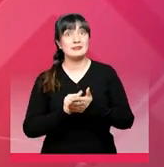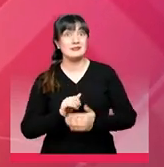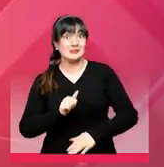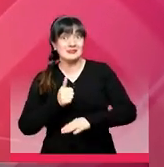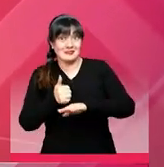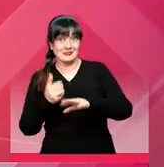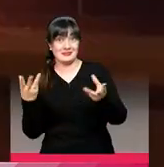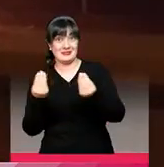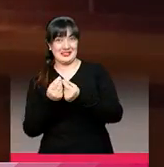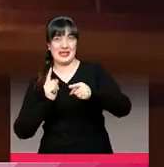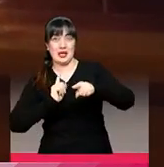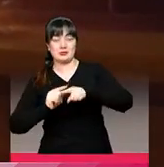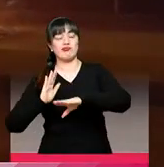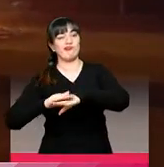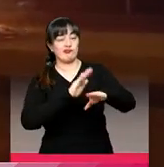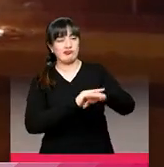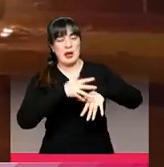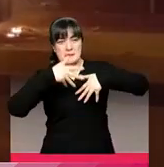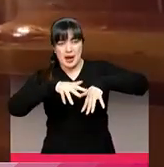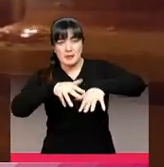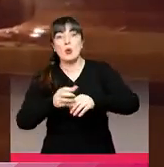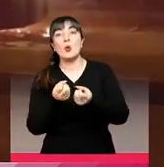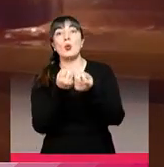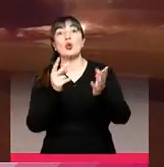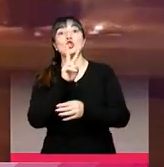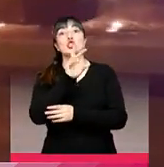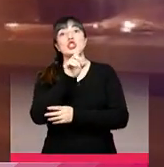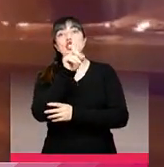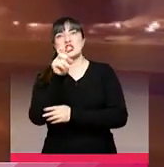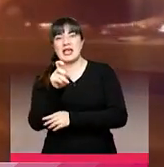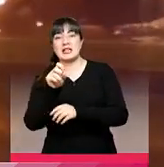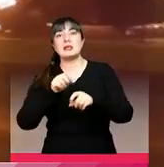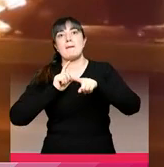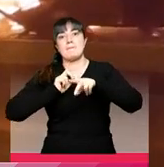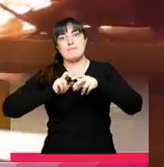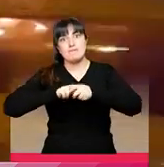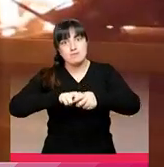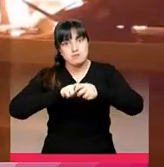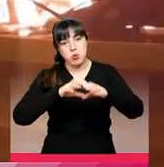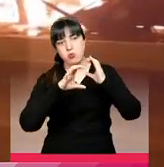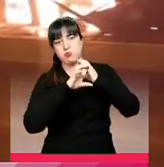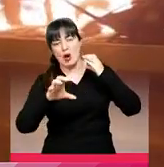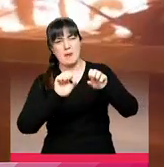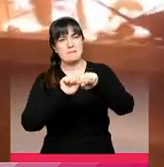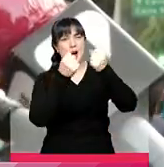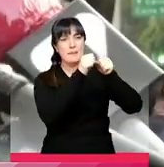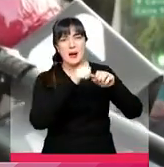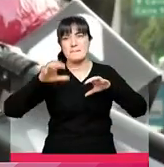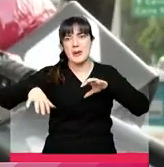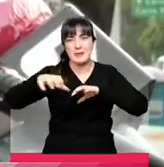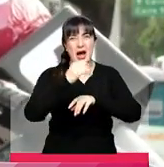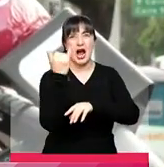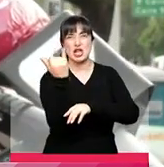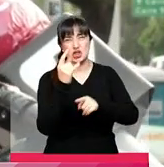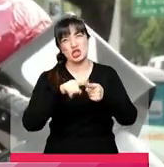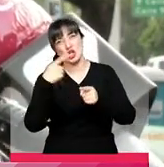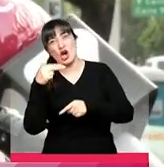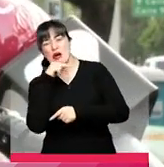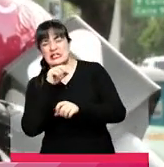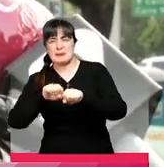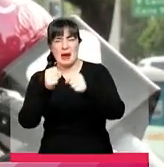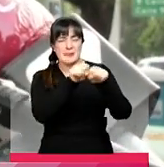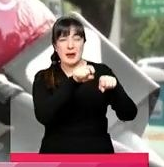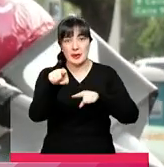masivo aseguró que las protestas ya dejan 206 buses vandalizados, tanto del componente troncal como zonal. Esperamos que durante el día de